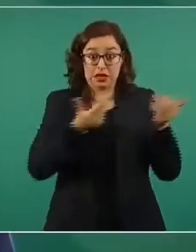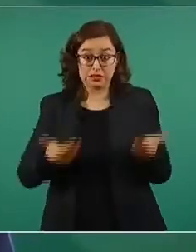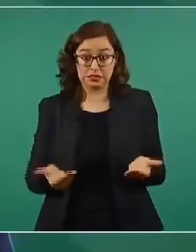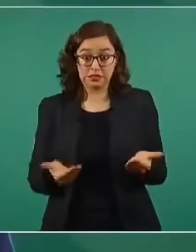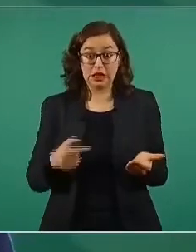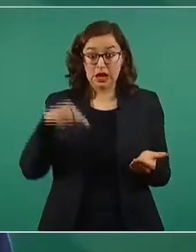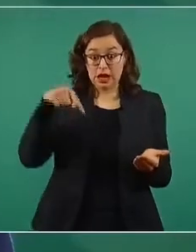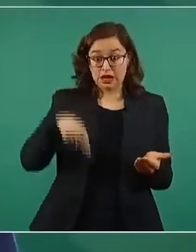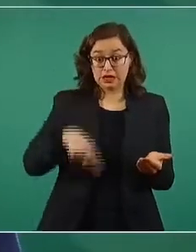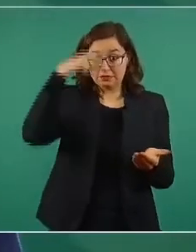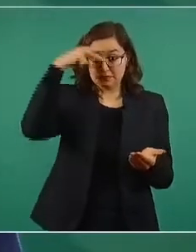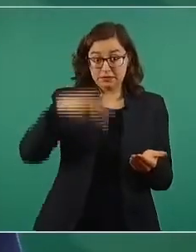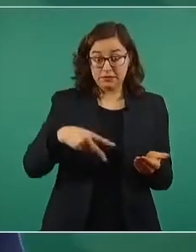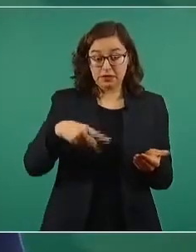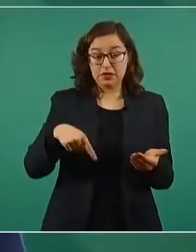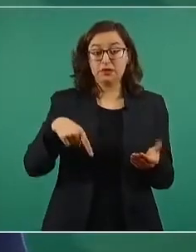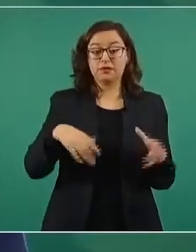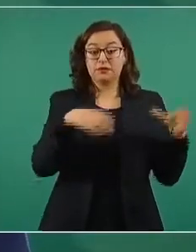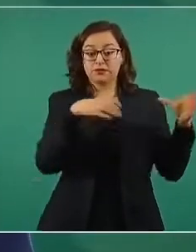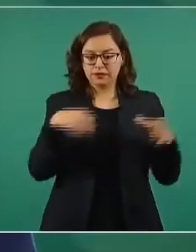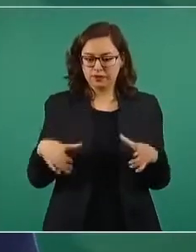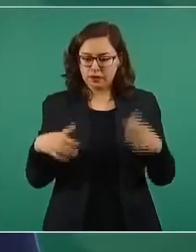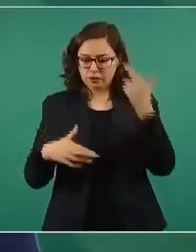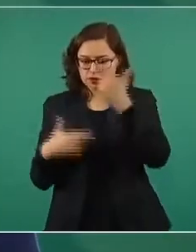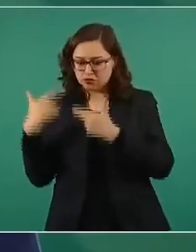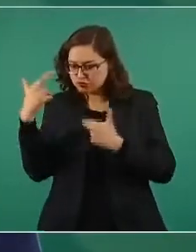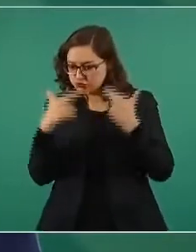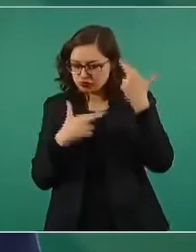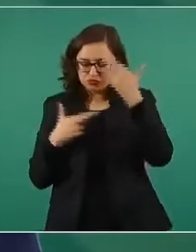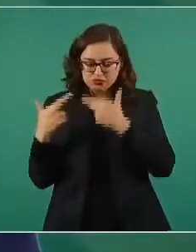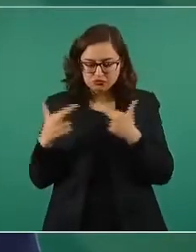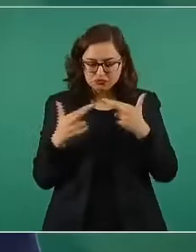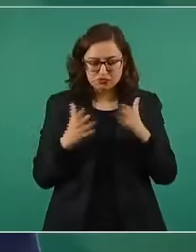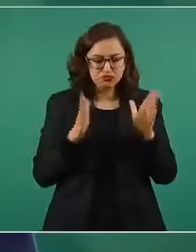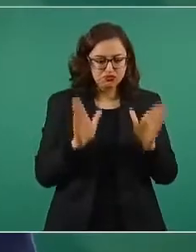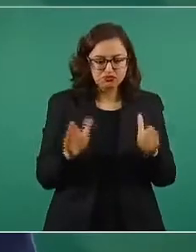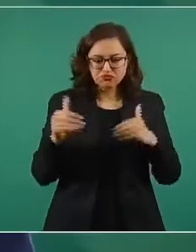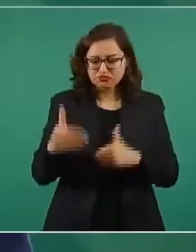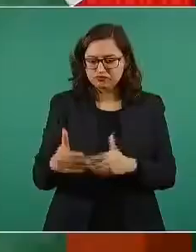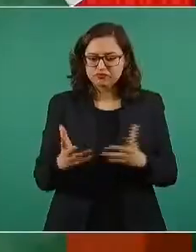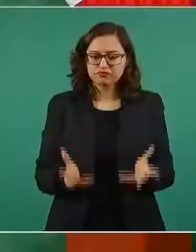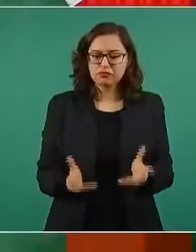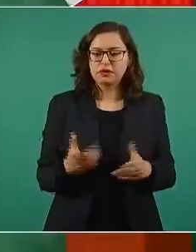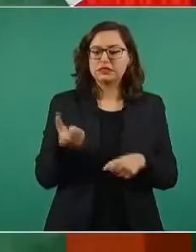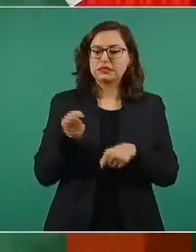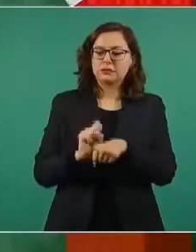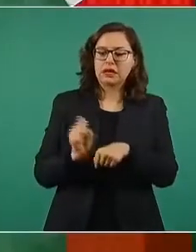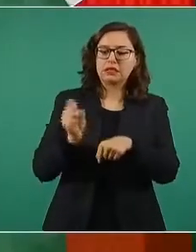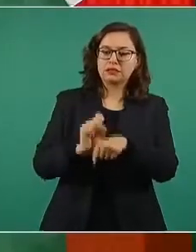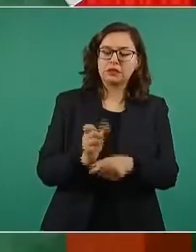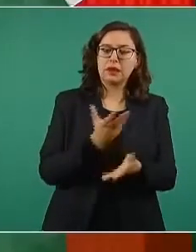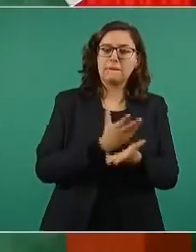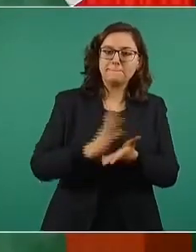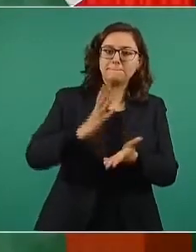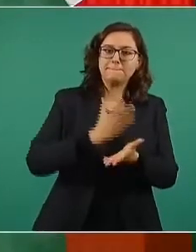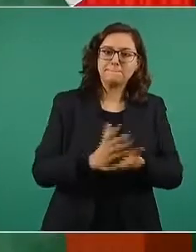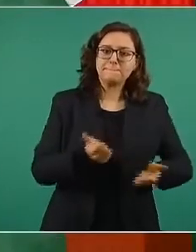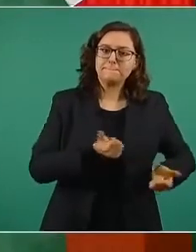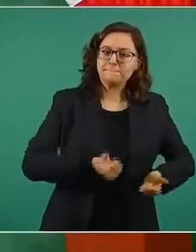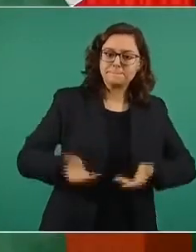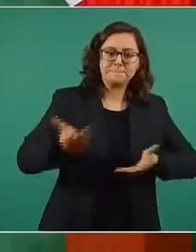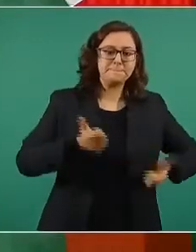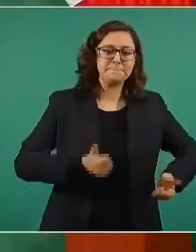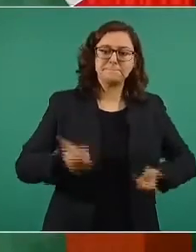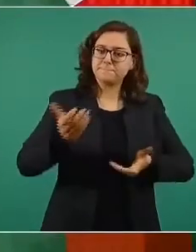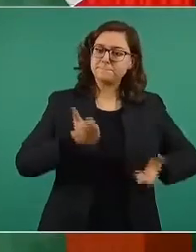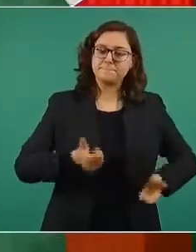ponen en disposición para ser aplicadas, y en ciclos que son aproximadamente semanales se agota toda la